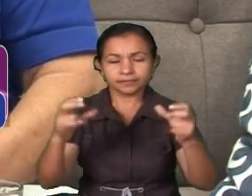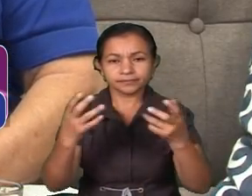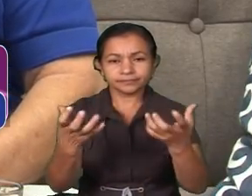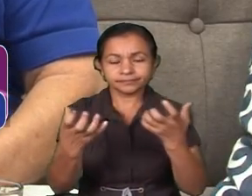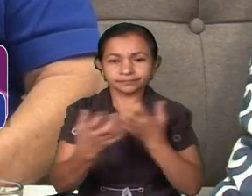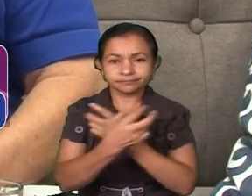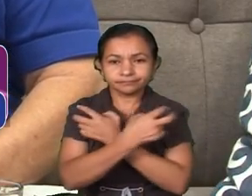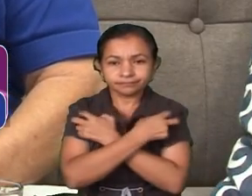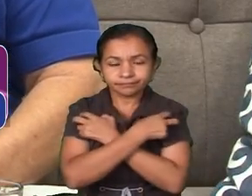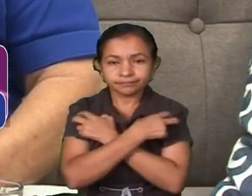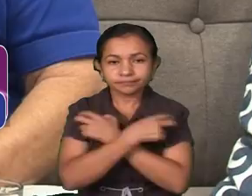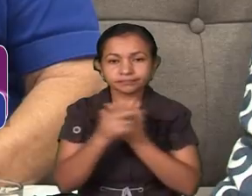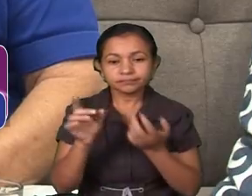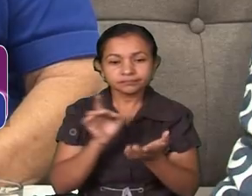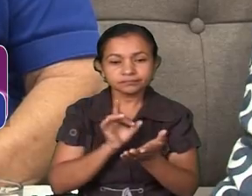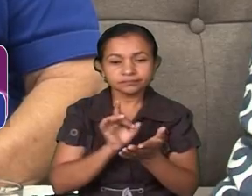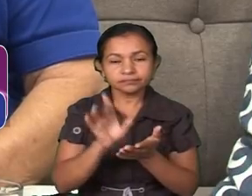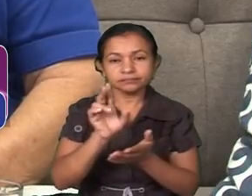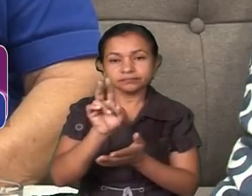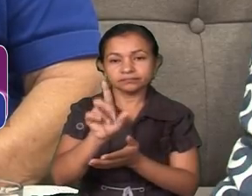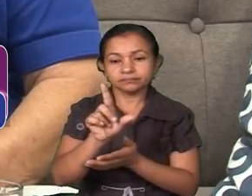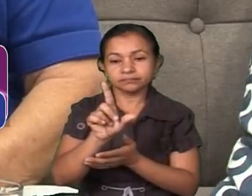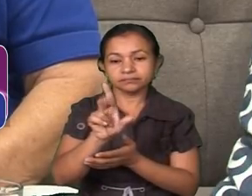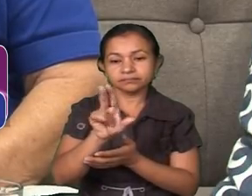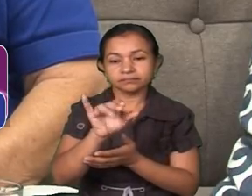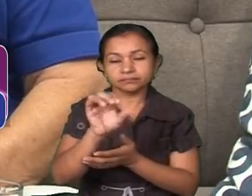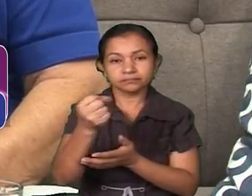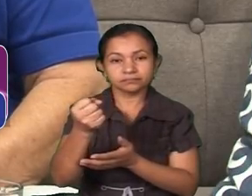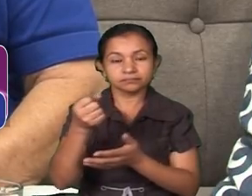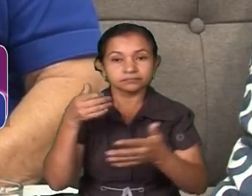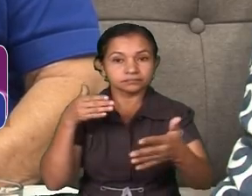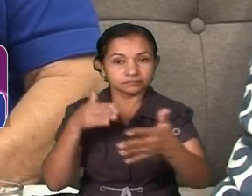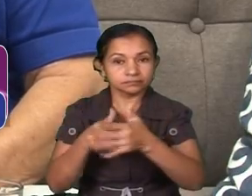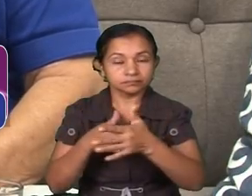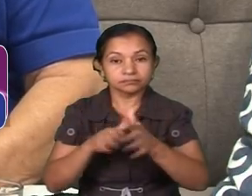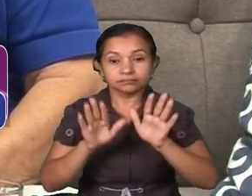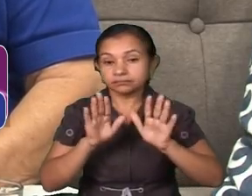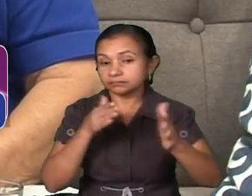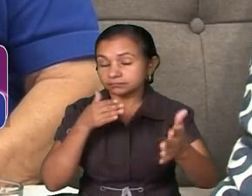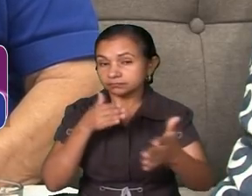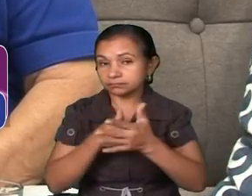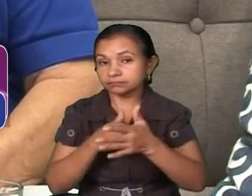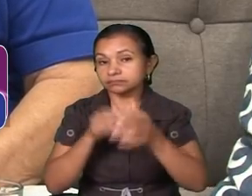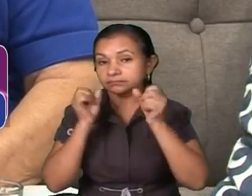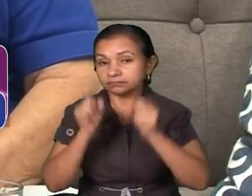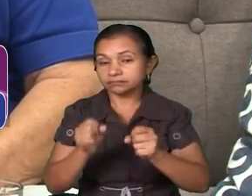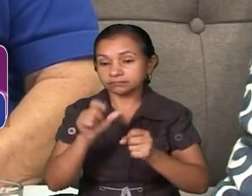envenenarnos de odio a Luis Mora. Hay que pararlo, hay que parar a Luis Mora.